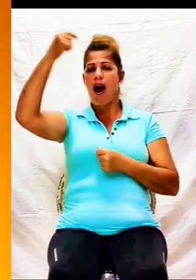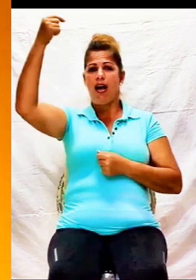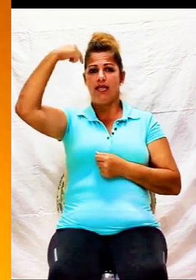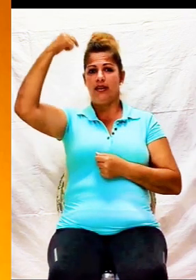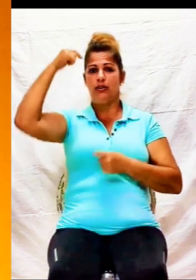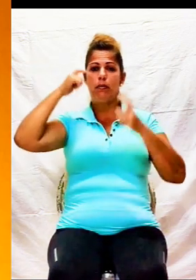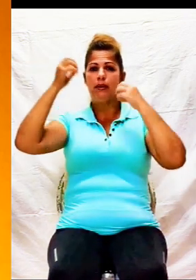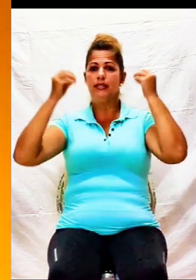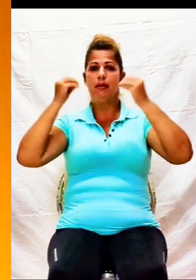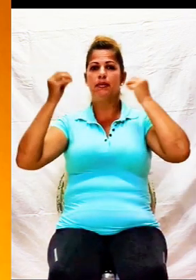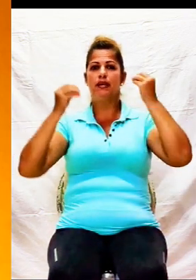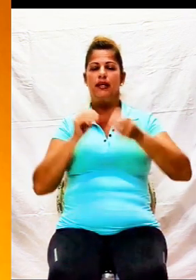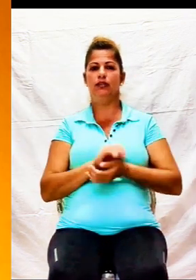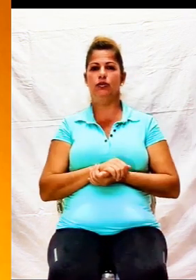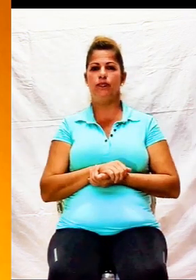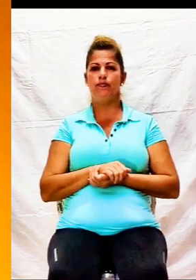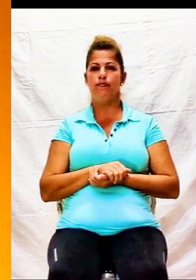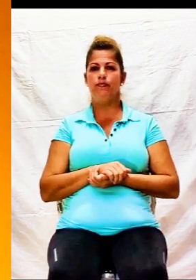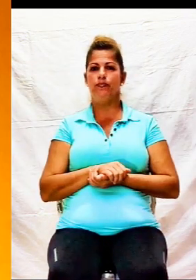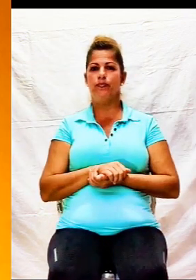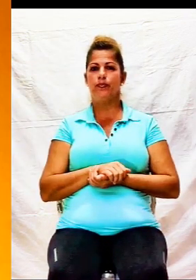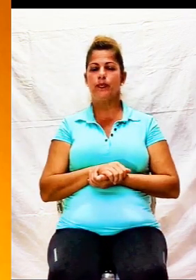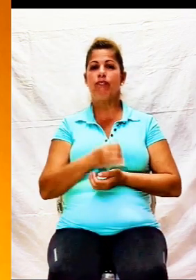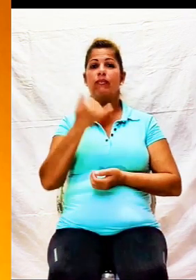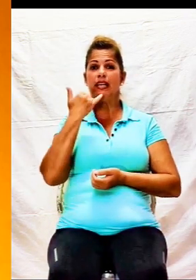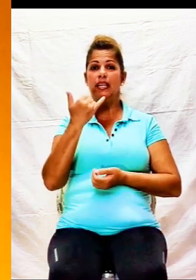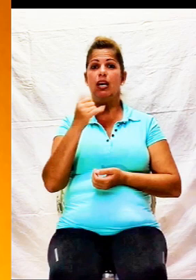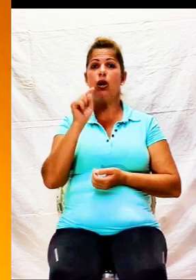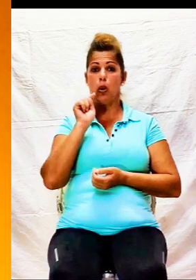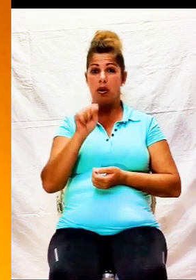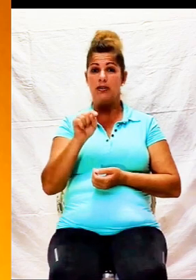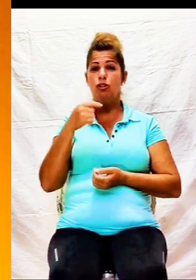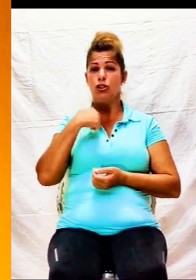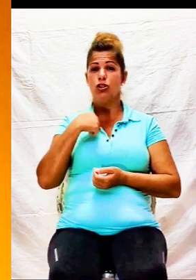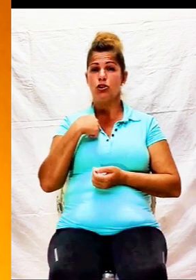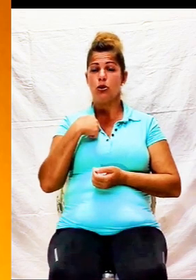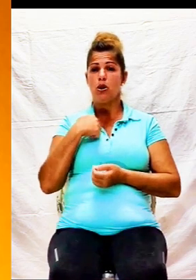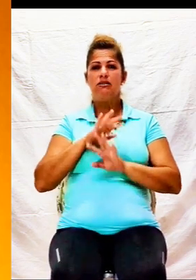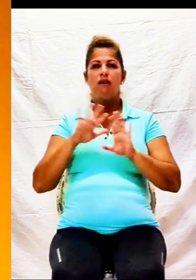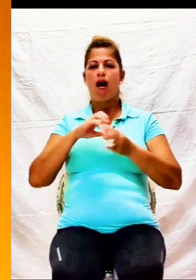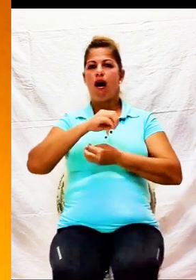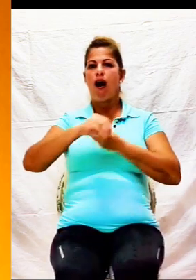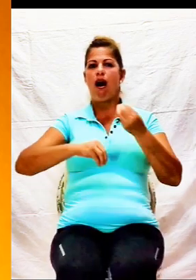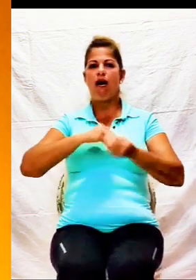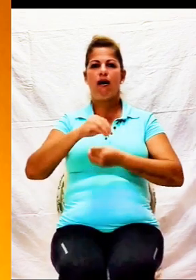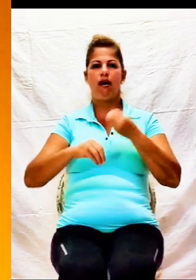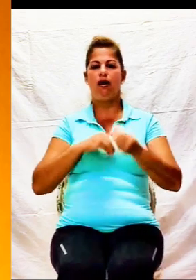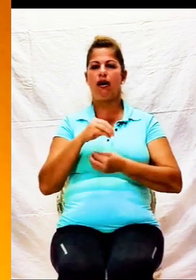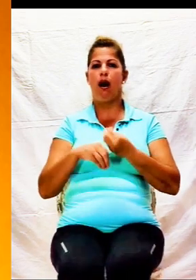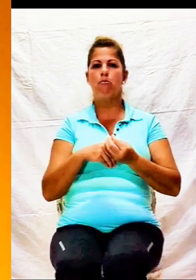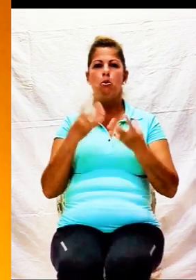mis pensamientos. Y con ello, he terminado por convertirme en